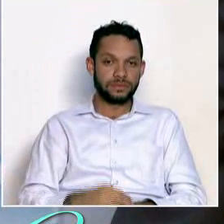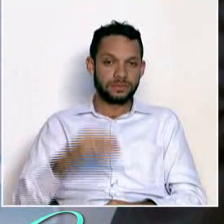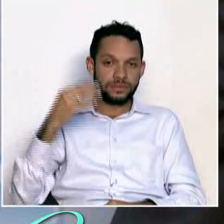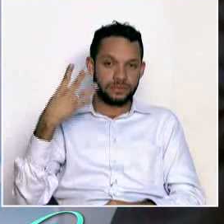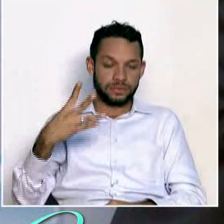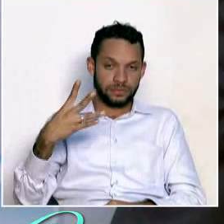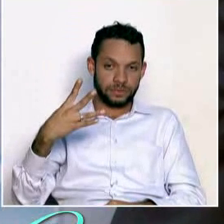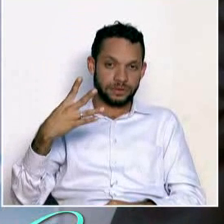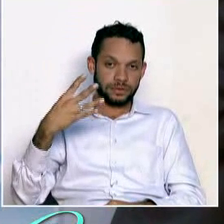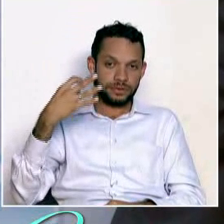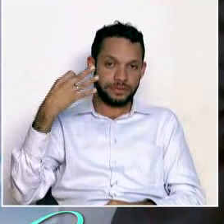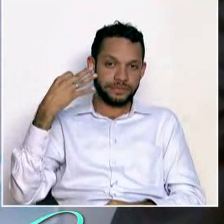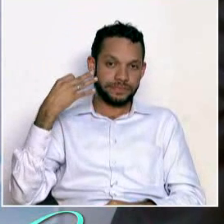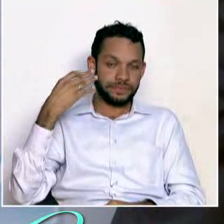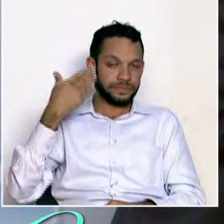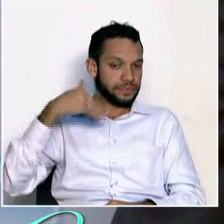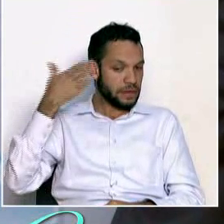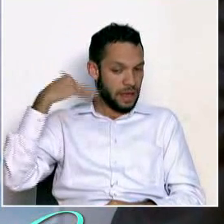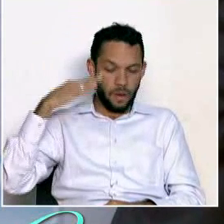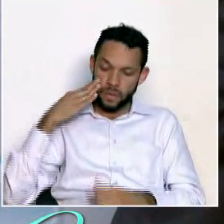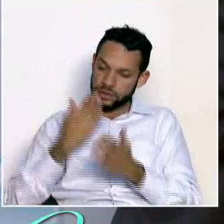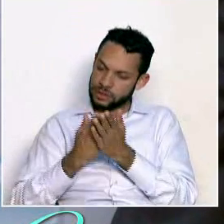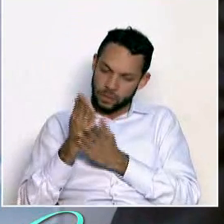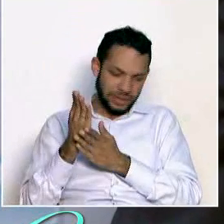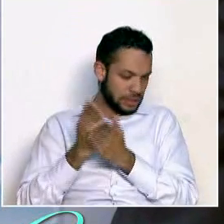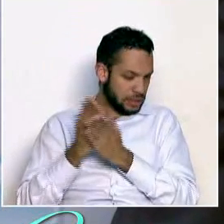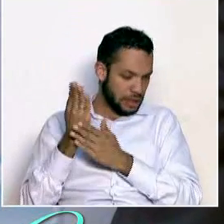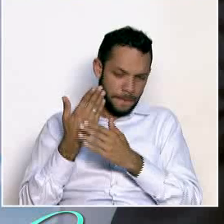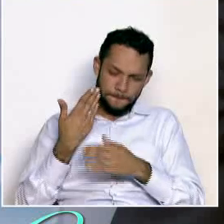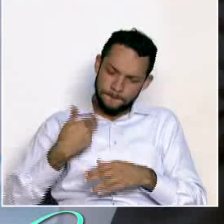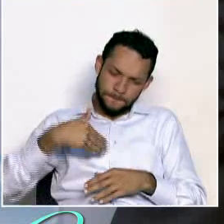4. Continúa regresando más.